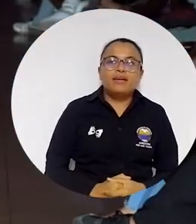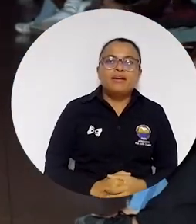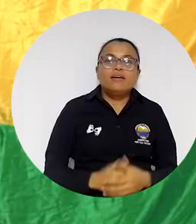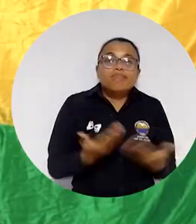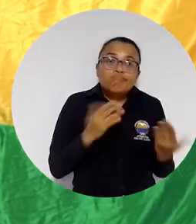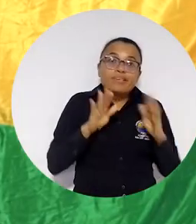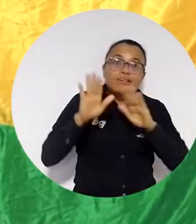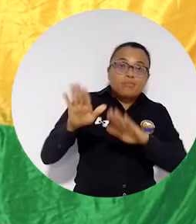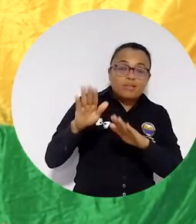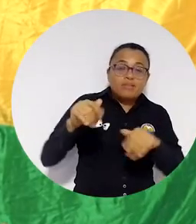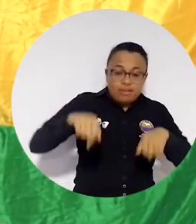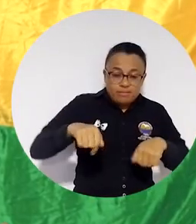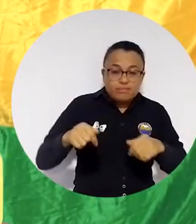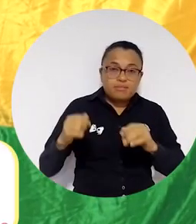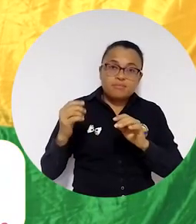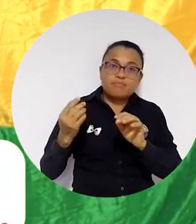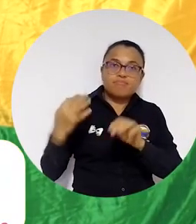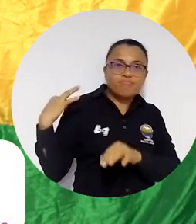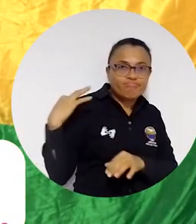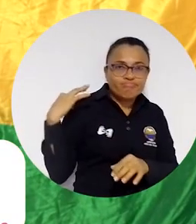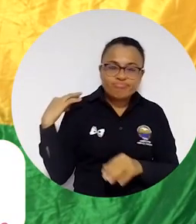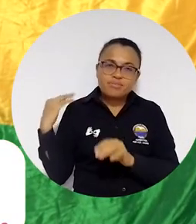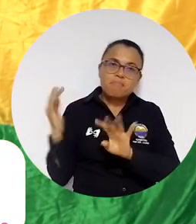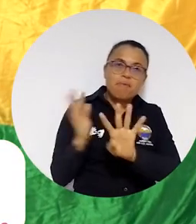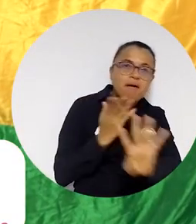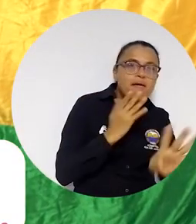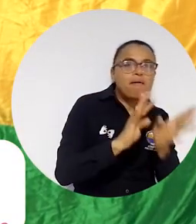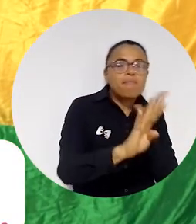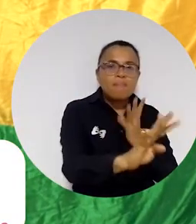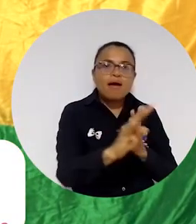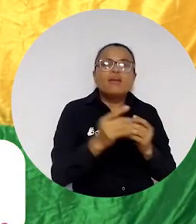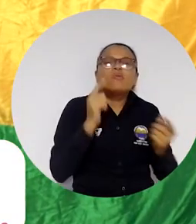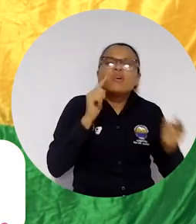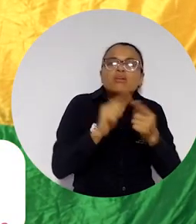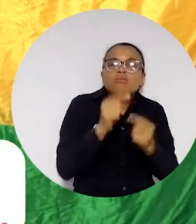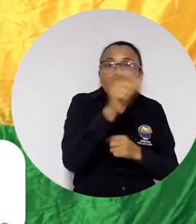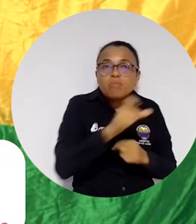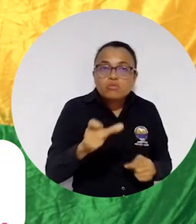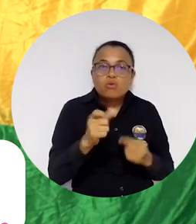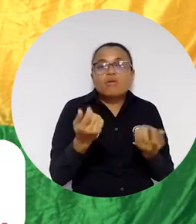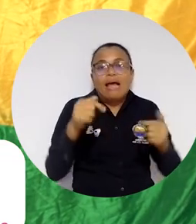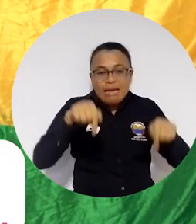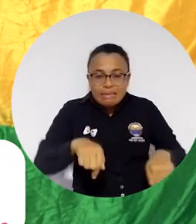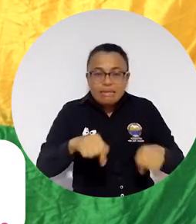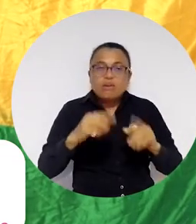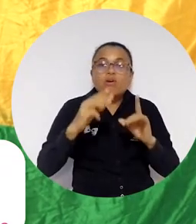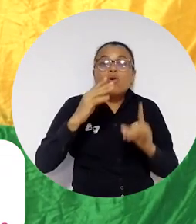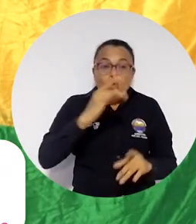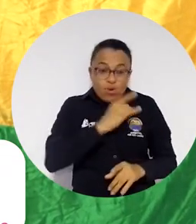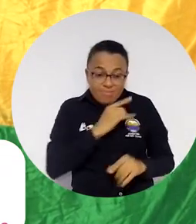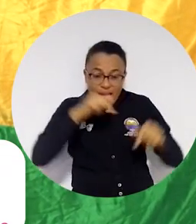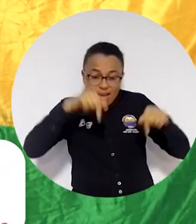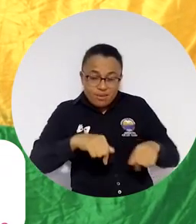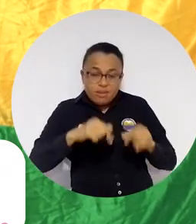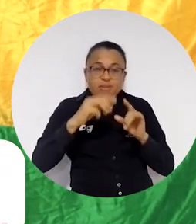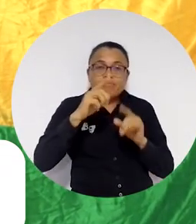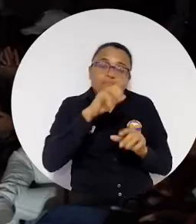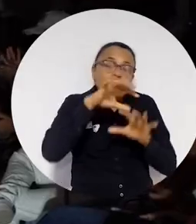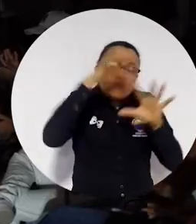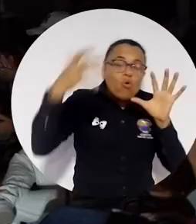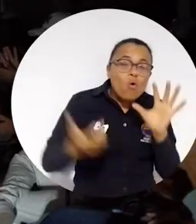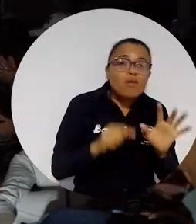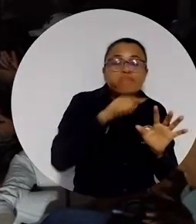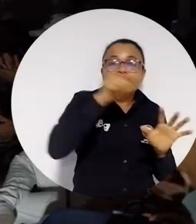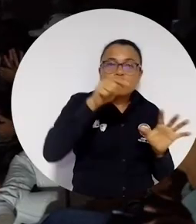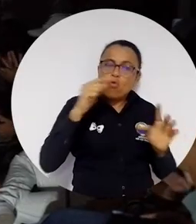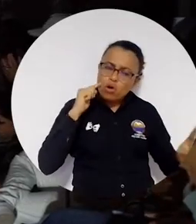género. Representarnos en esta pasarela me parece muy importante para que las demás personas en esta universidad y no solo en esta universidad, sino en el mundo entero,